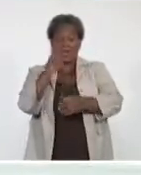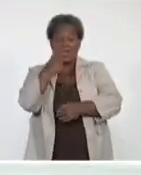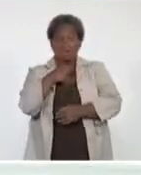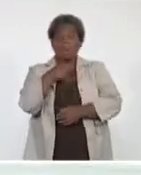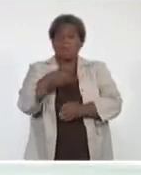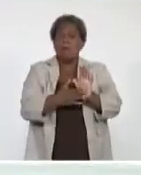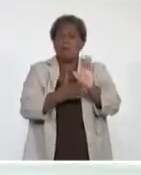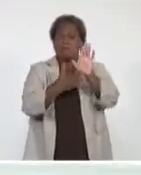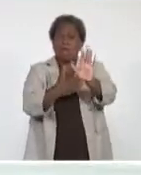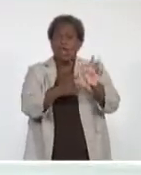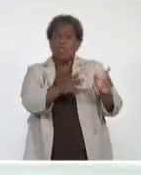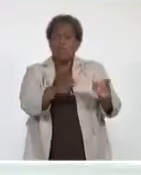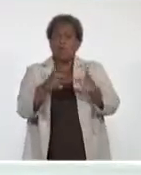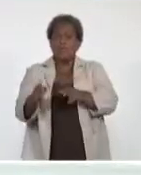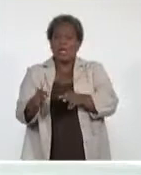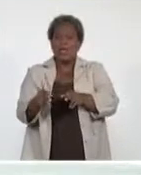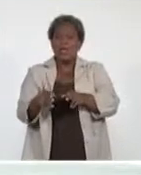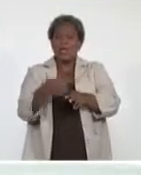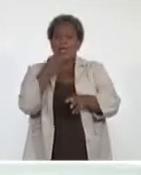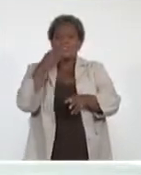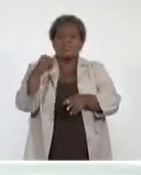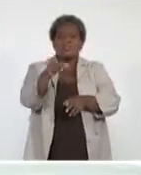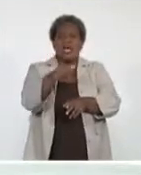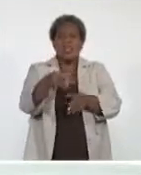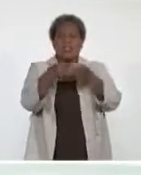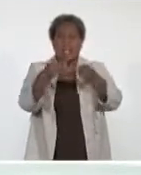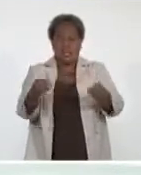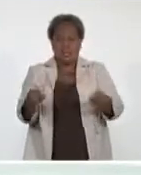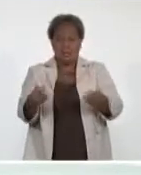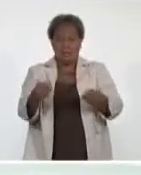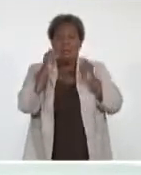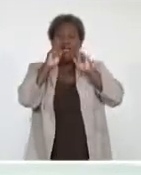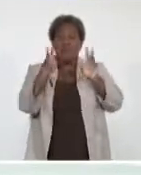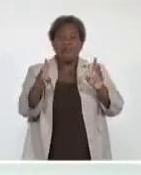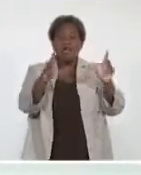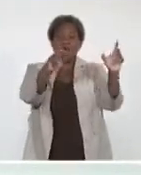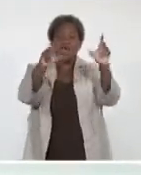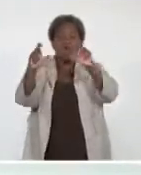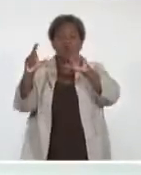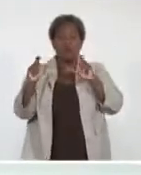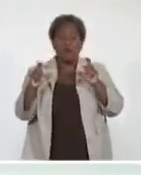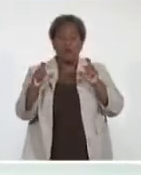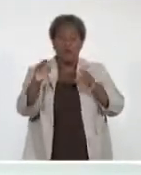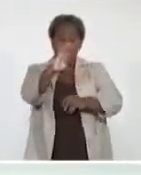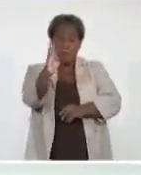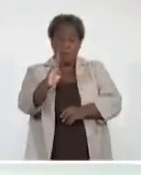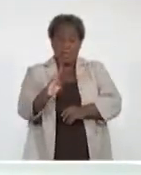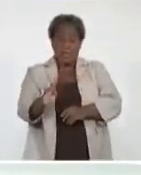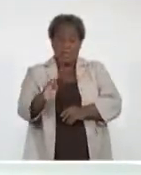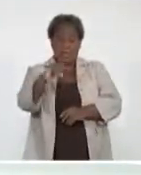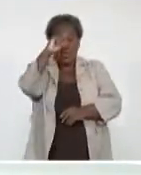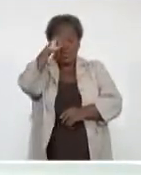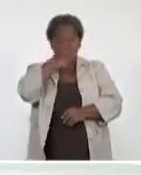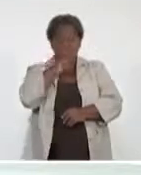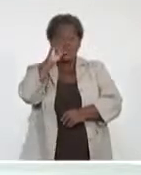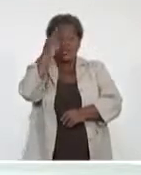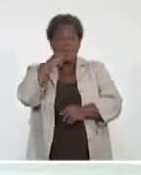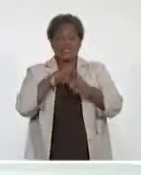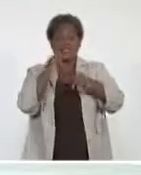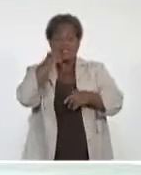del realizador Wim Wenders sobre la vida del fotógrafo brasileño Sebastião Delgado, quien desarrolló su obra en blanco